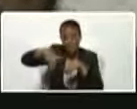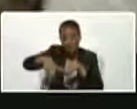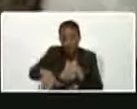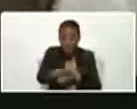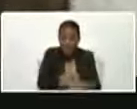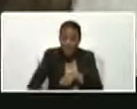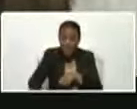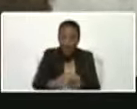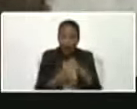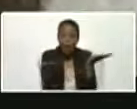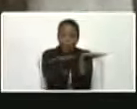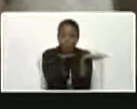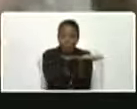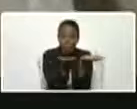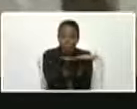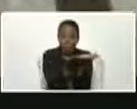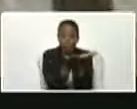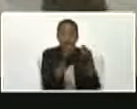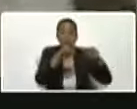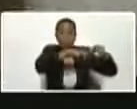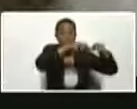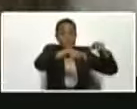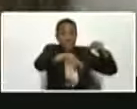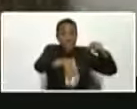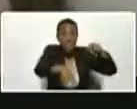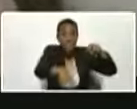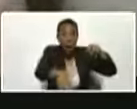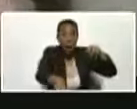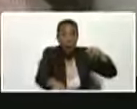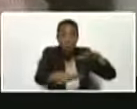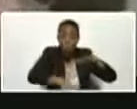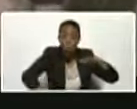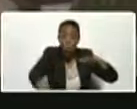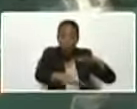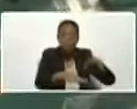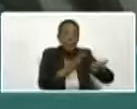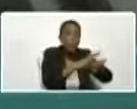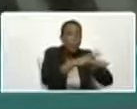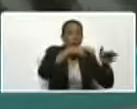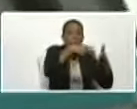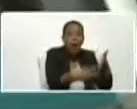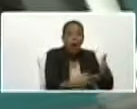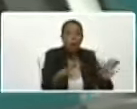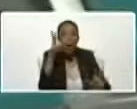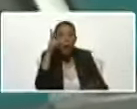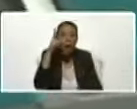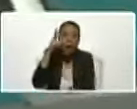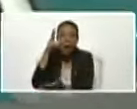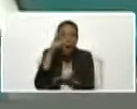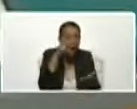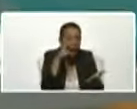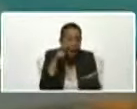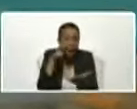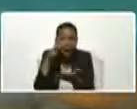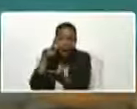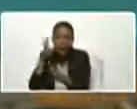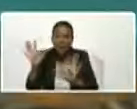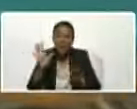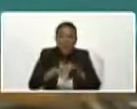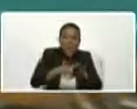la planta baja de esta escuela Mira cuidado te cae camarógrafa ten cuidado